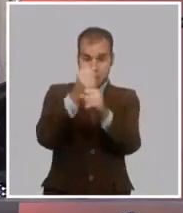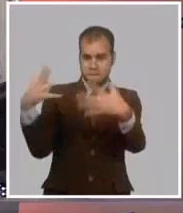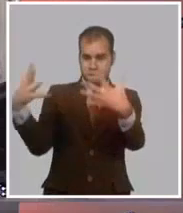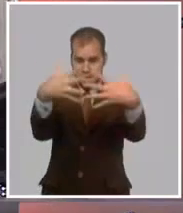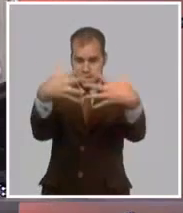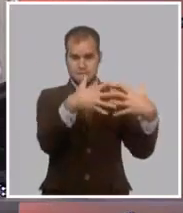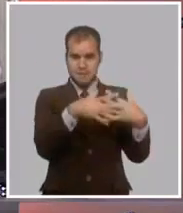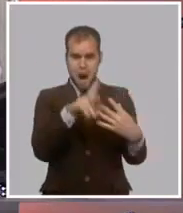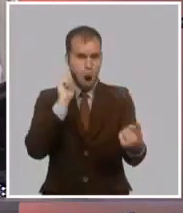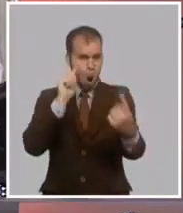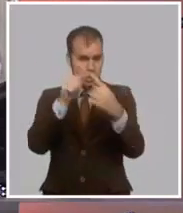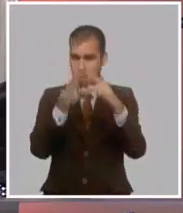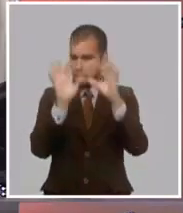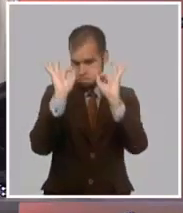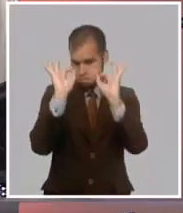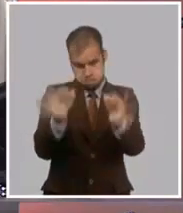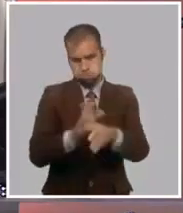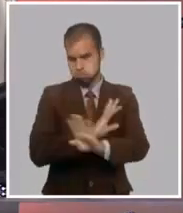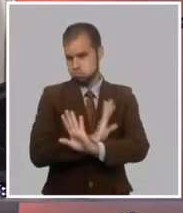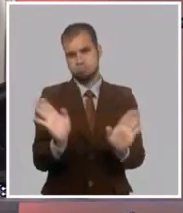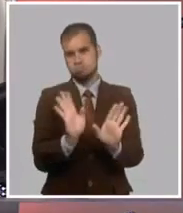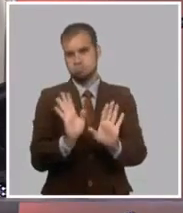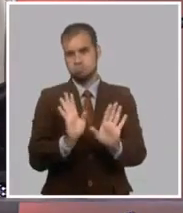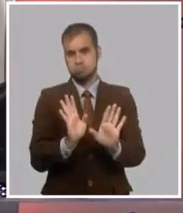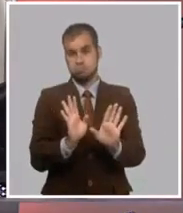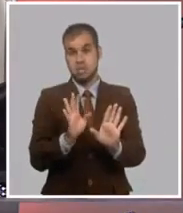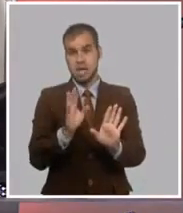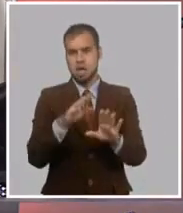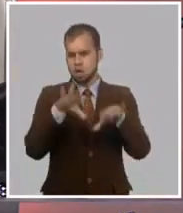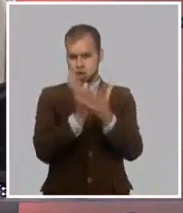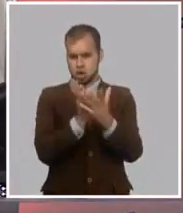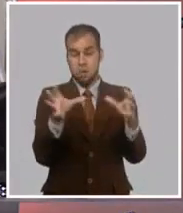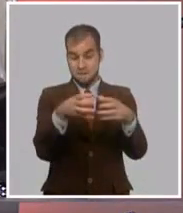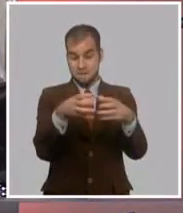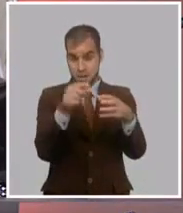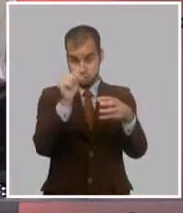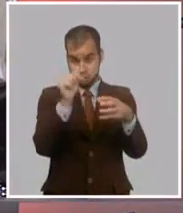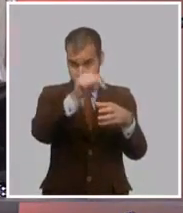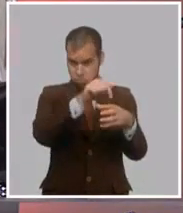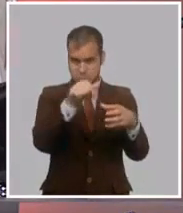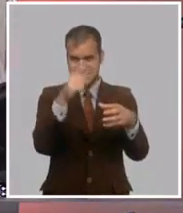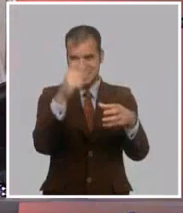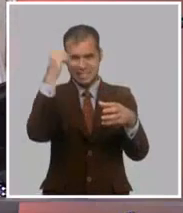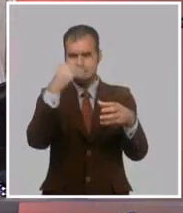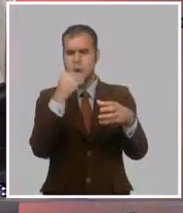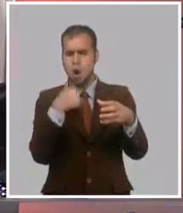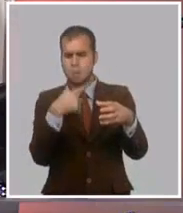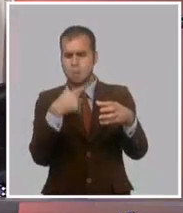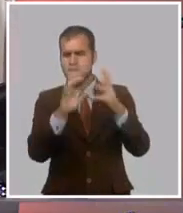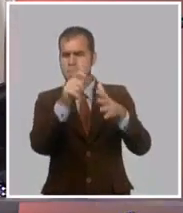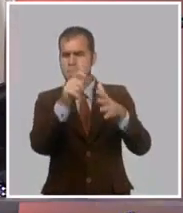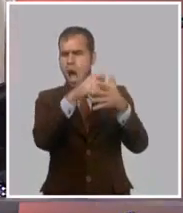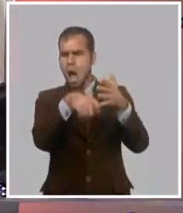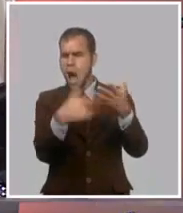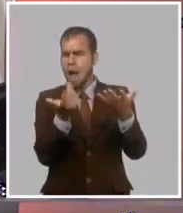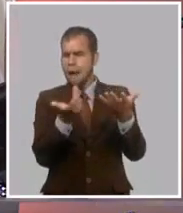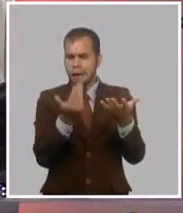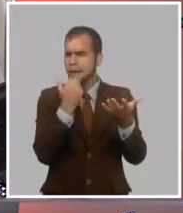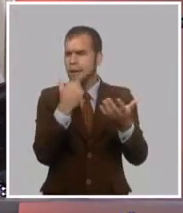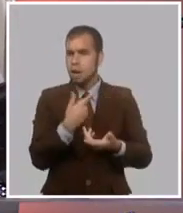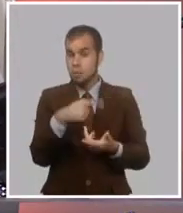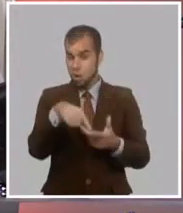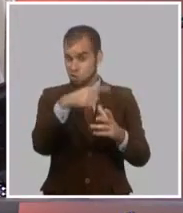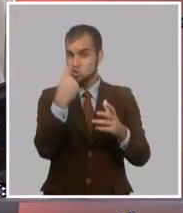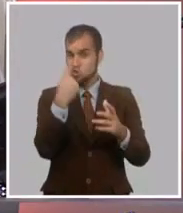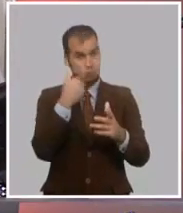Si estudiamos las bases del Partido Revolucionario Cubano, que parecen muy sencillas y tienen una enorme sabiduría